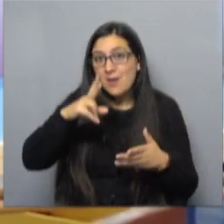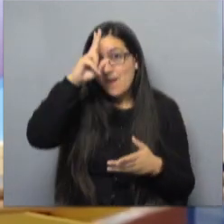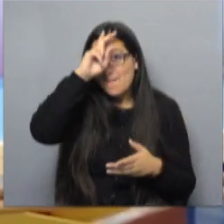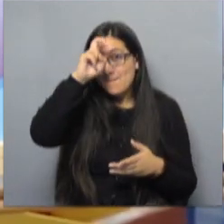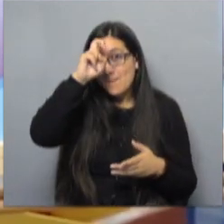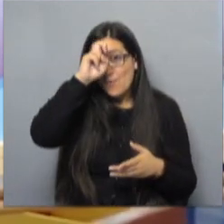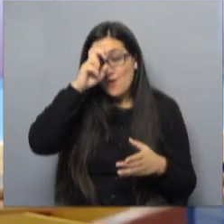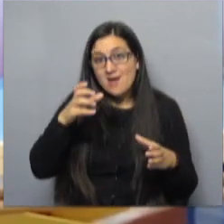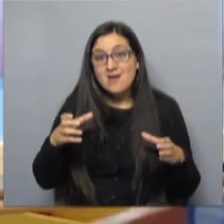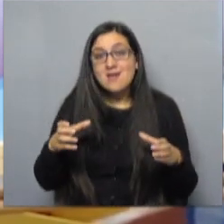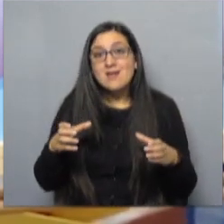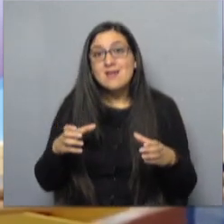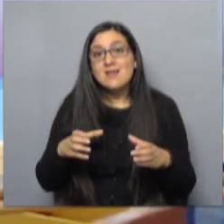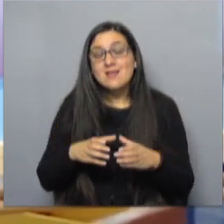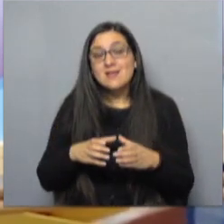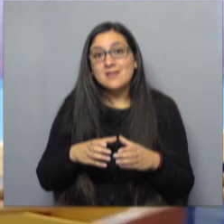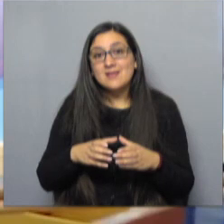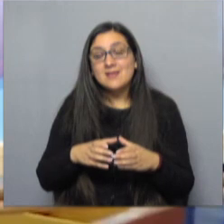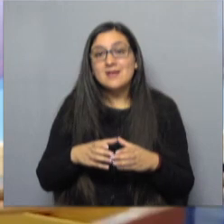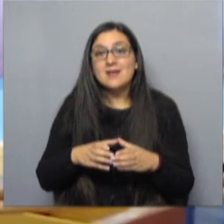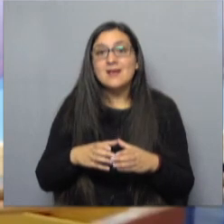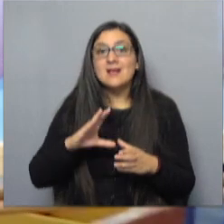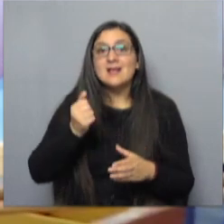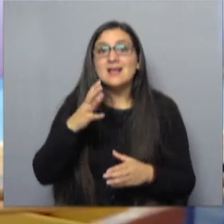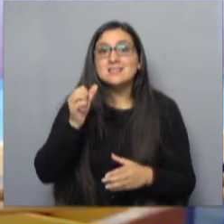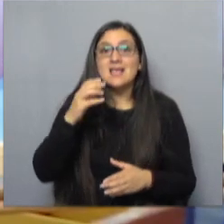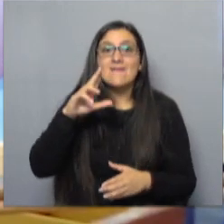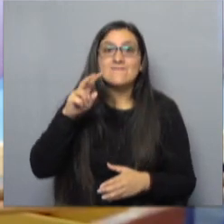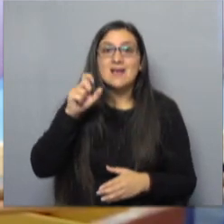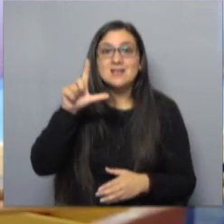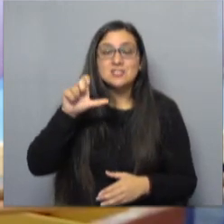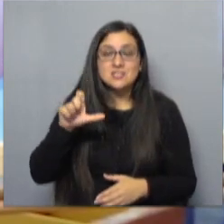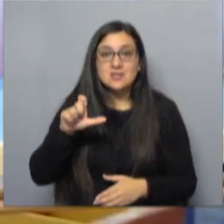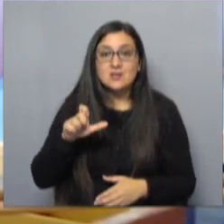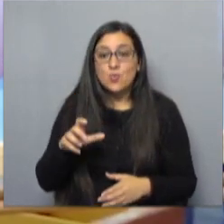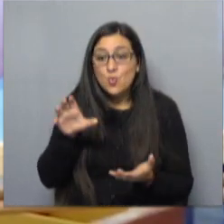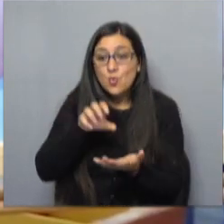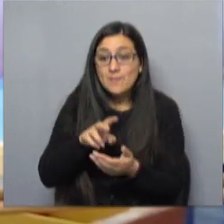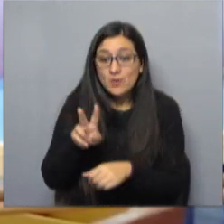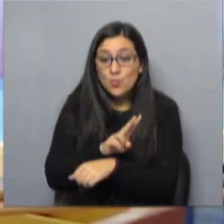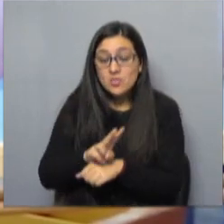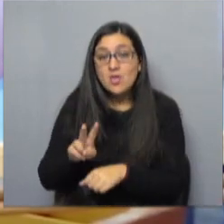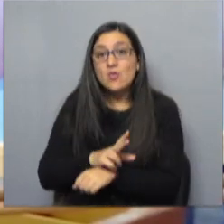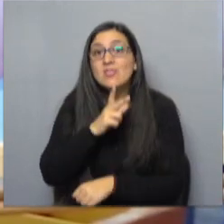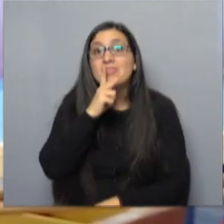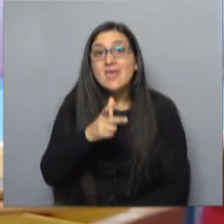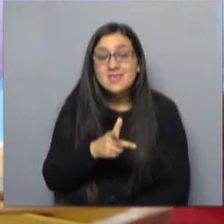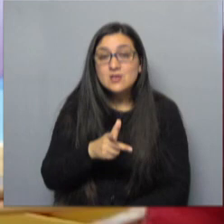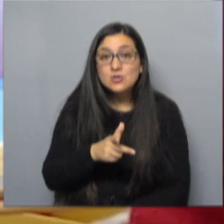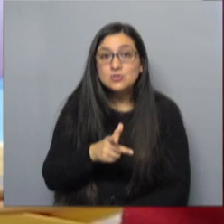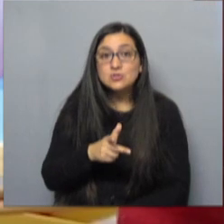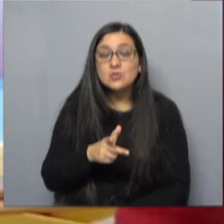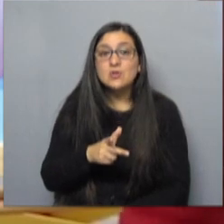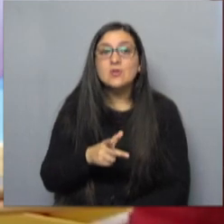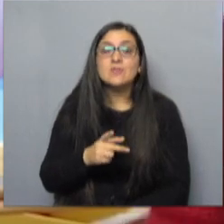Casavalle porque hoy se inaugura un nuevo espacio, un espacio de cuidado para hijos e hijas de las usuarias de